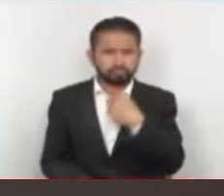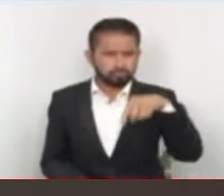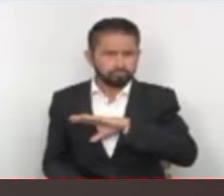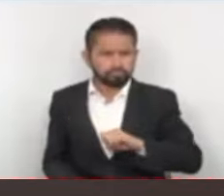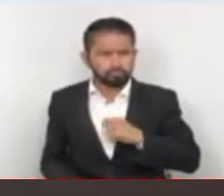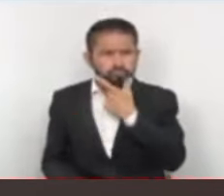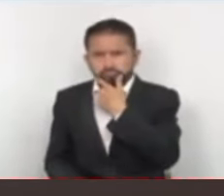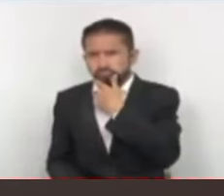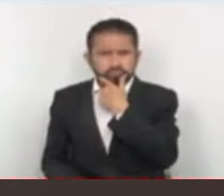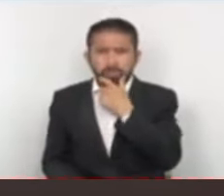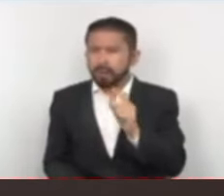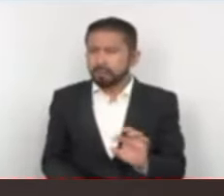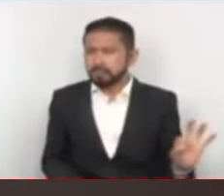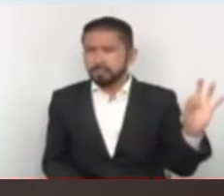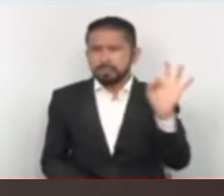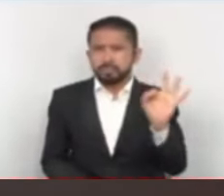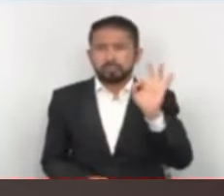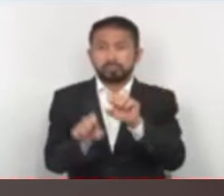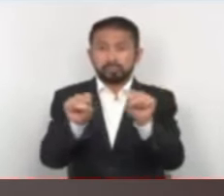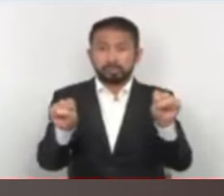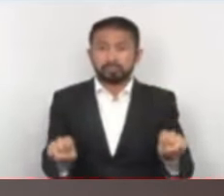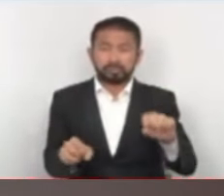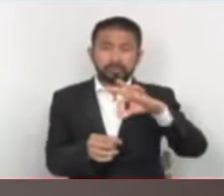para mejorar nuestro sistema electoral,